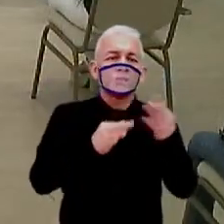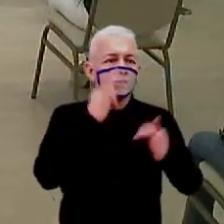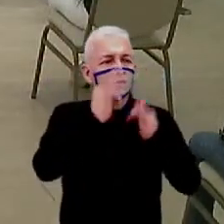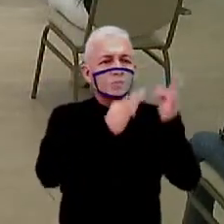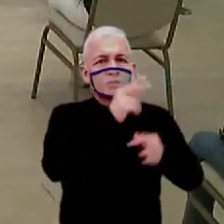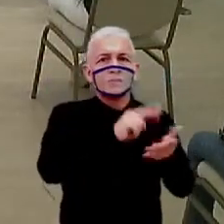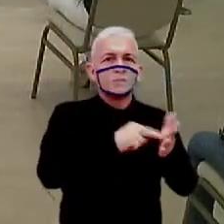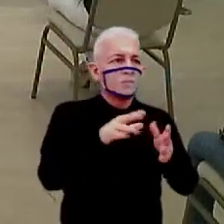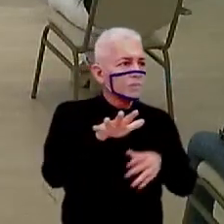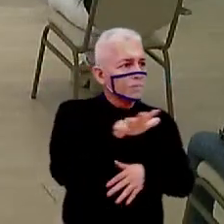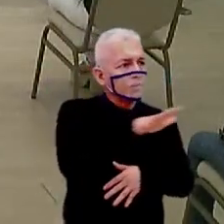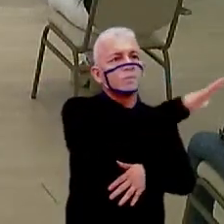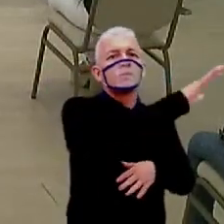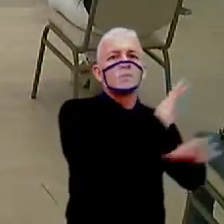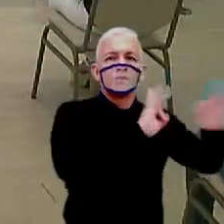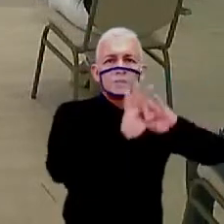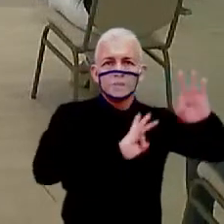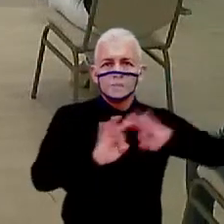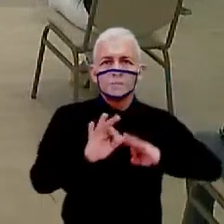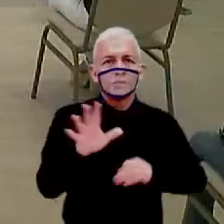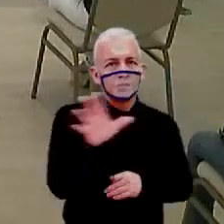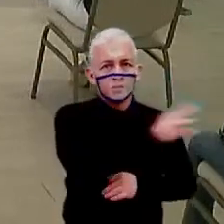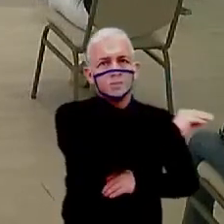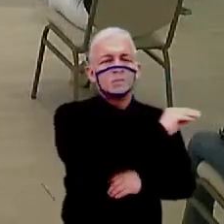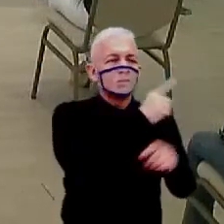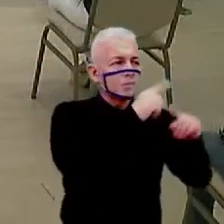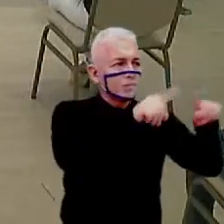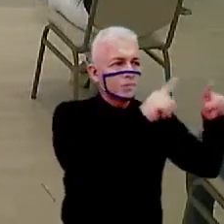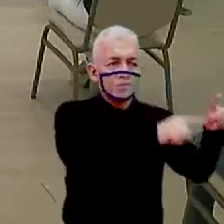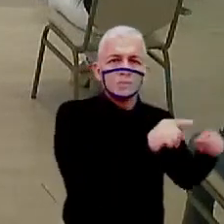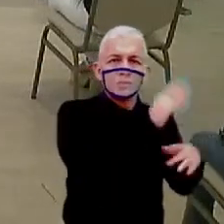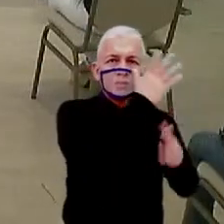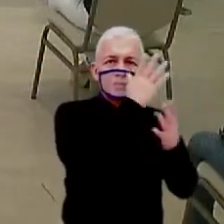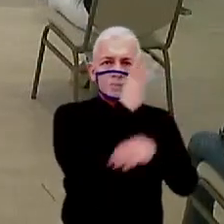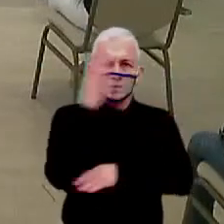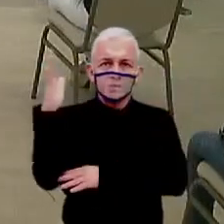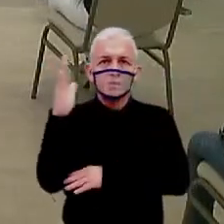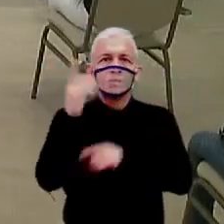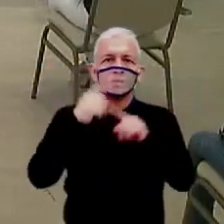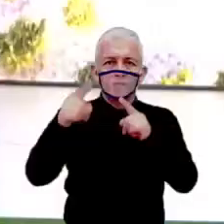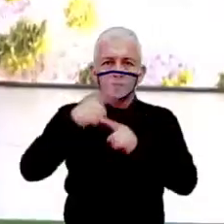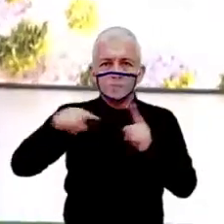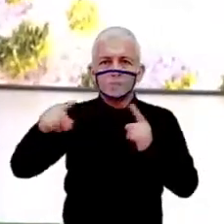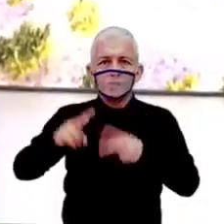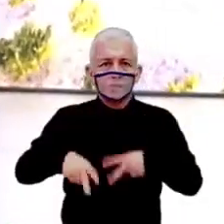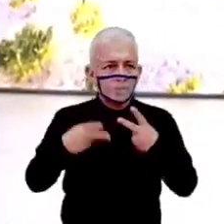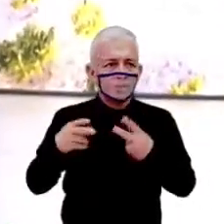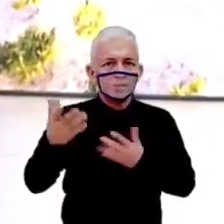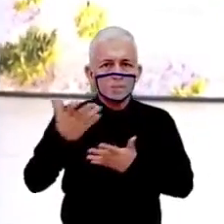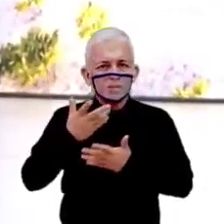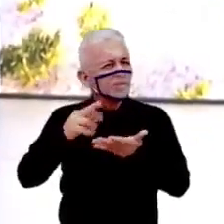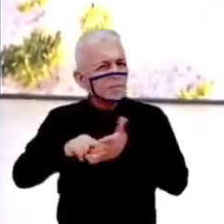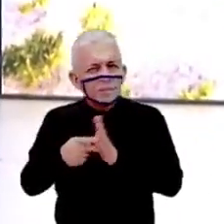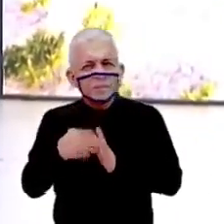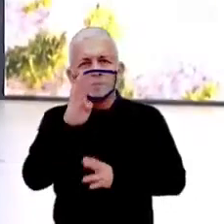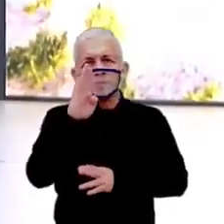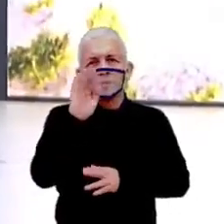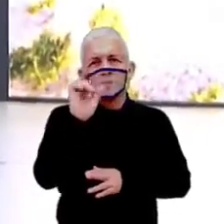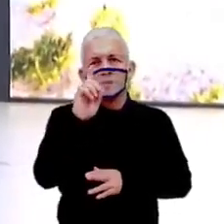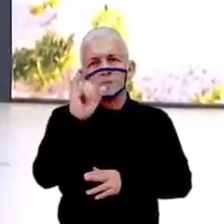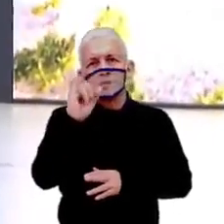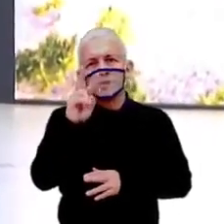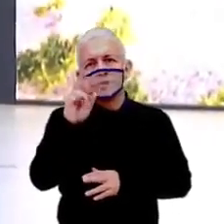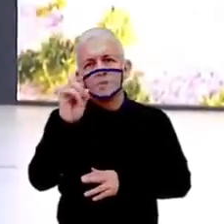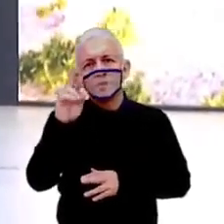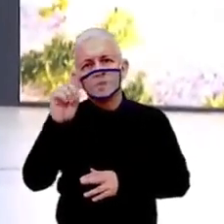ese territorio. Y lo más importante, la biodiversidad, ¿qué es? La biodiversidad es mantener algo